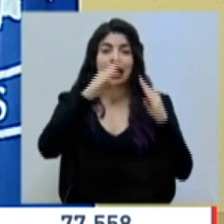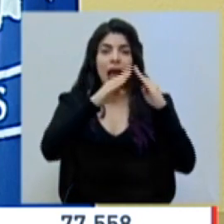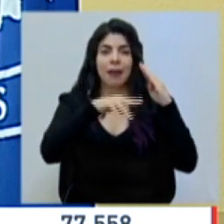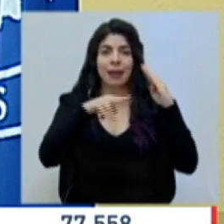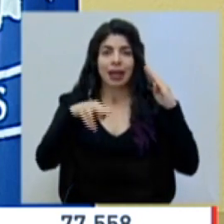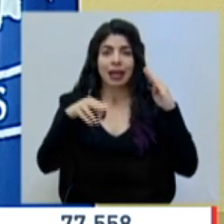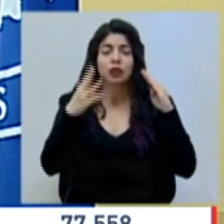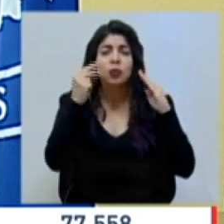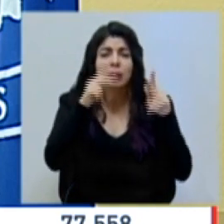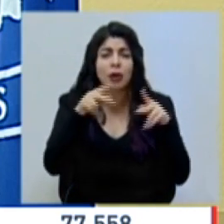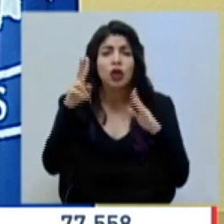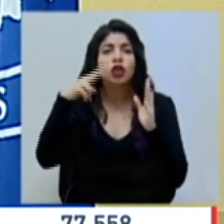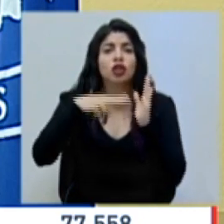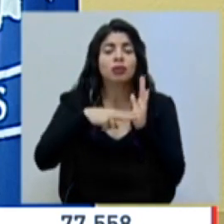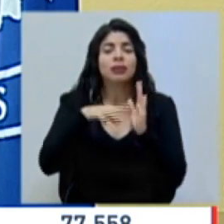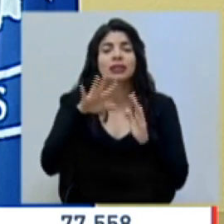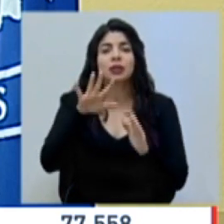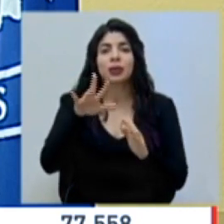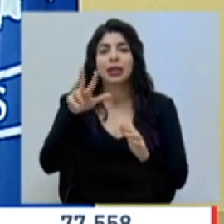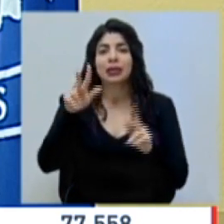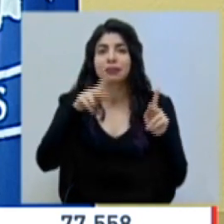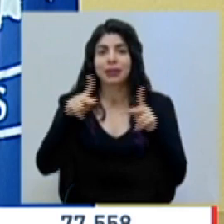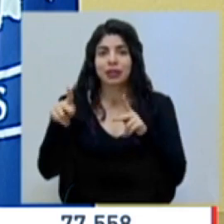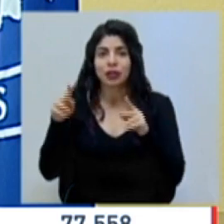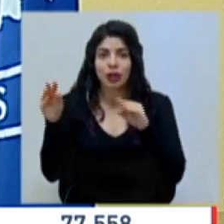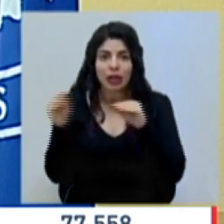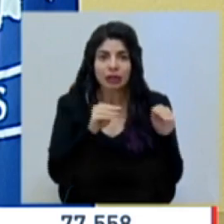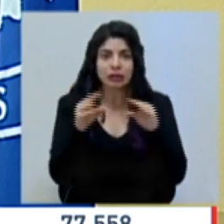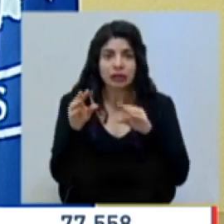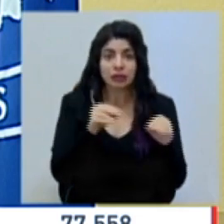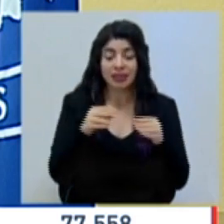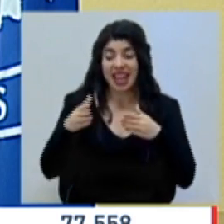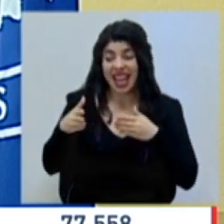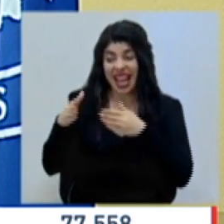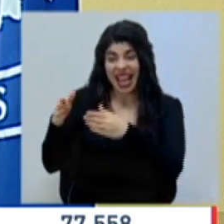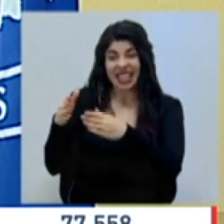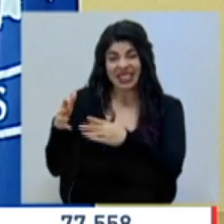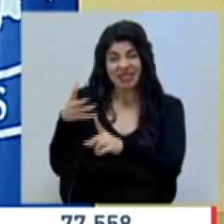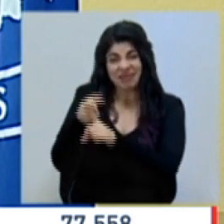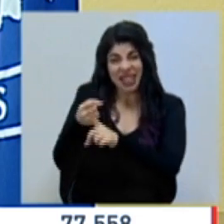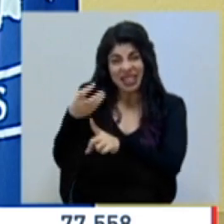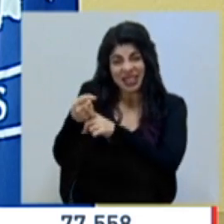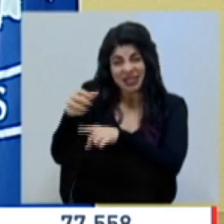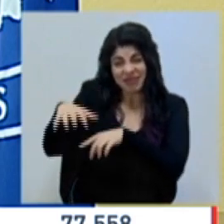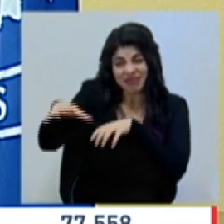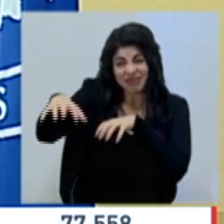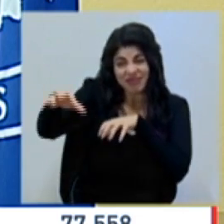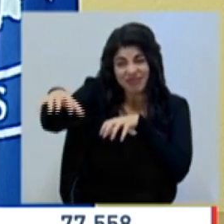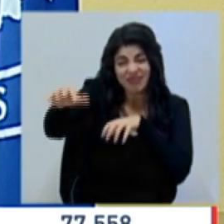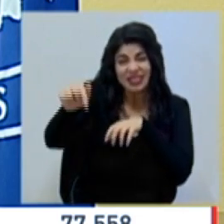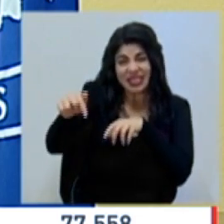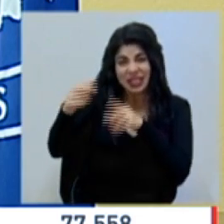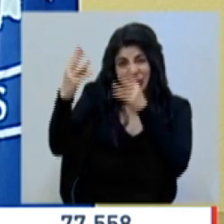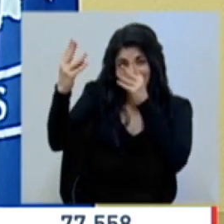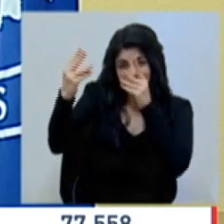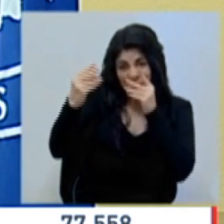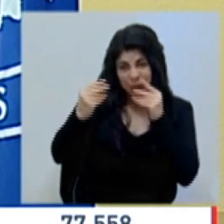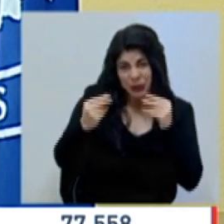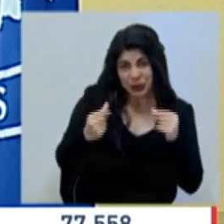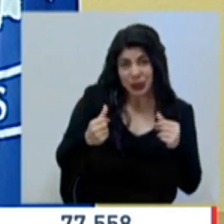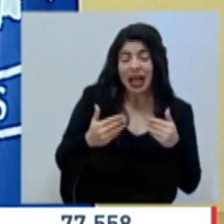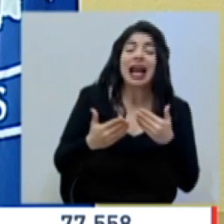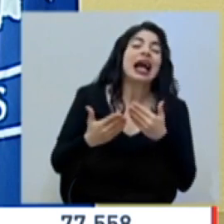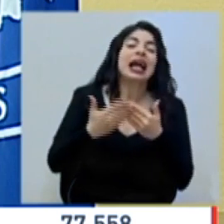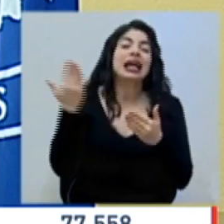2.056 personas fueron habilitadas. Los impactos en carretera son los impactos que tenemos mayormente cuantificados hasta este momento.